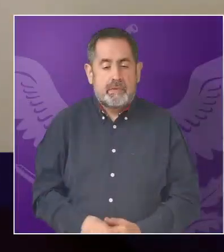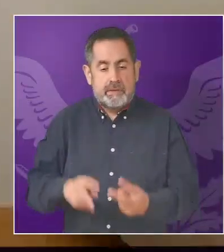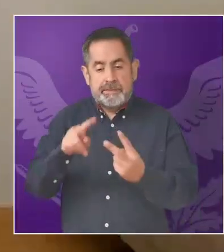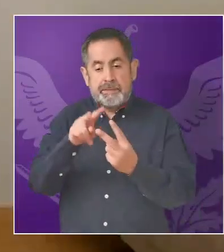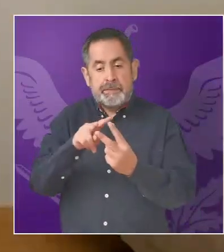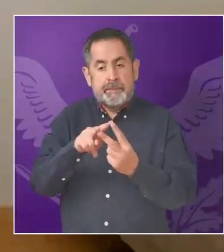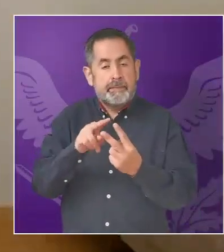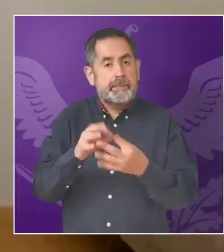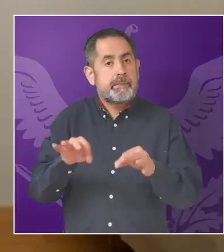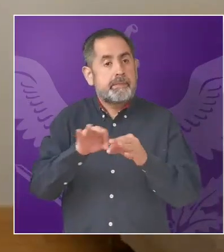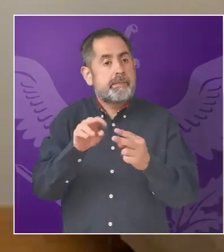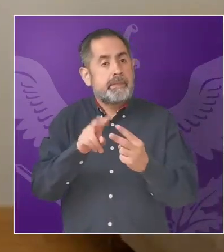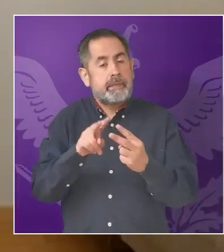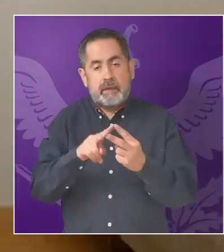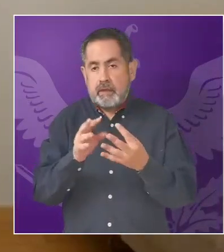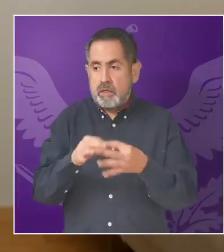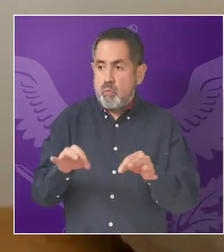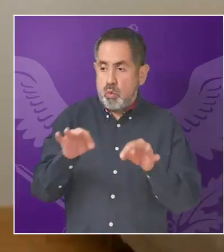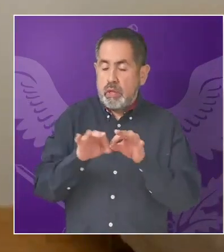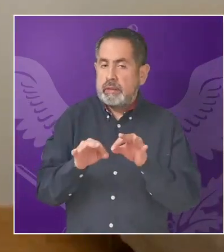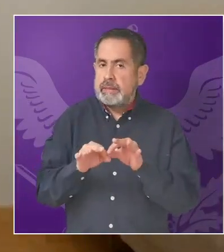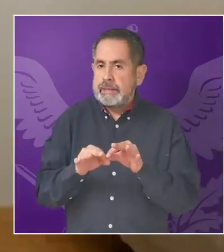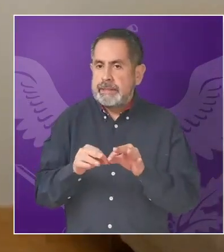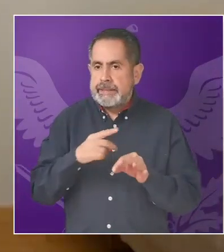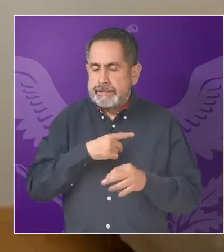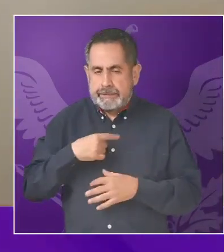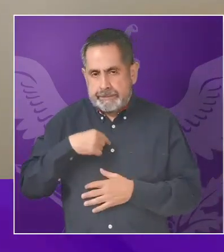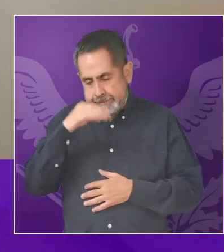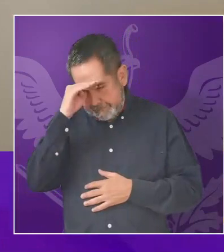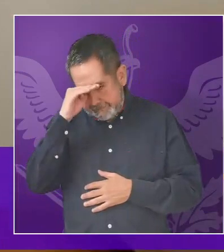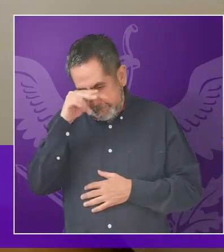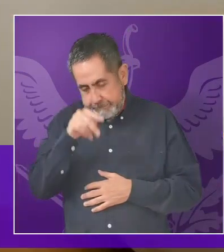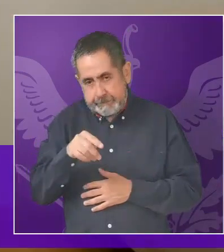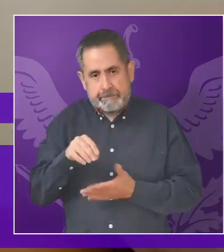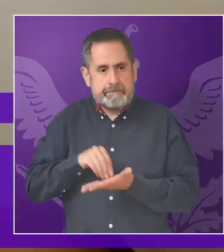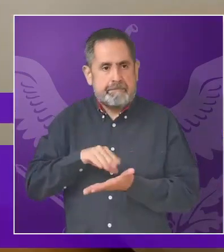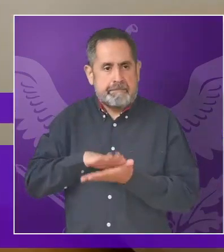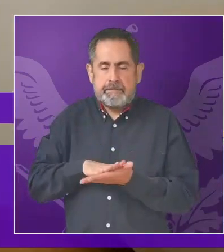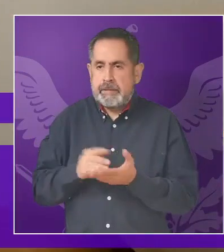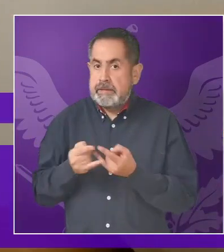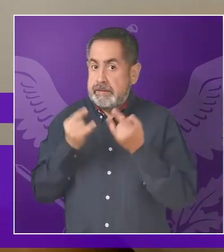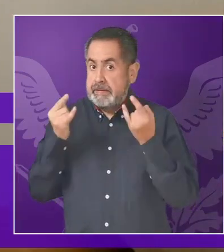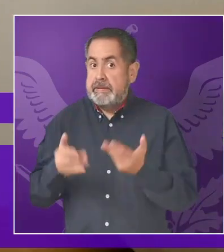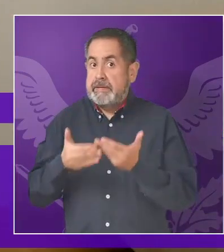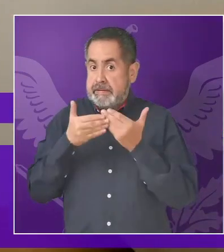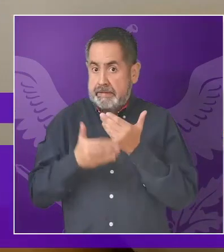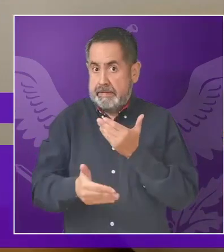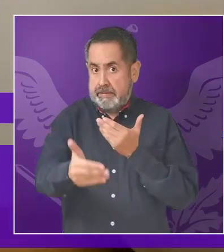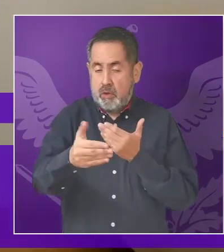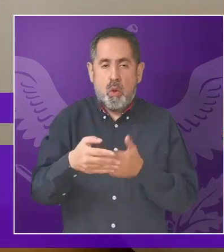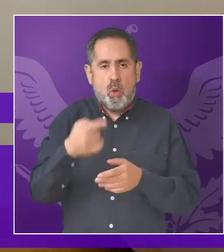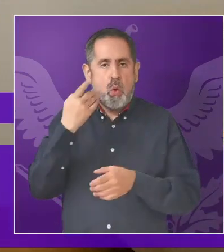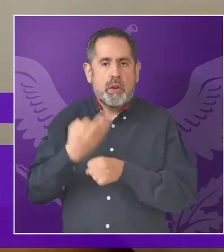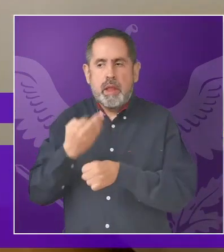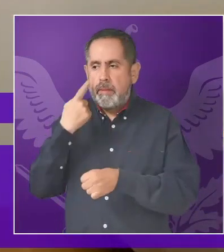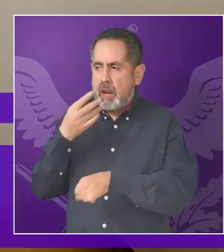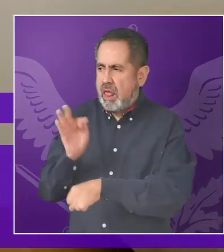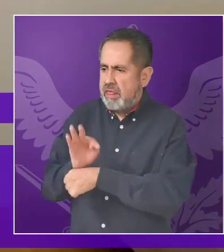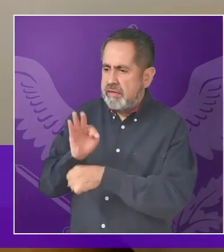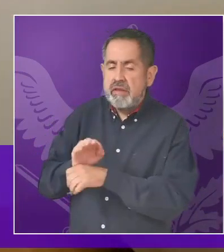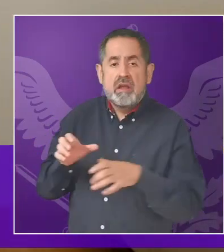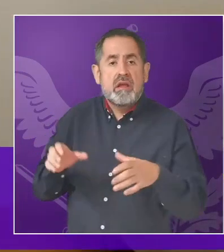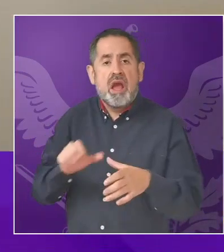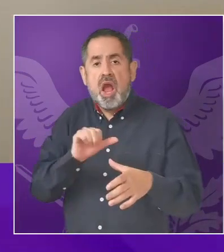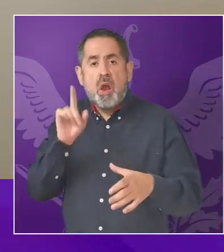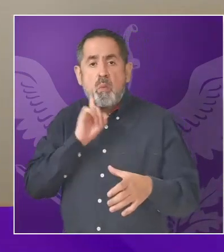Hay dos casos especialmente importantes que están generando un precedente significativo en la protección de